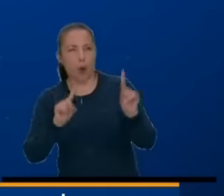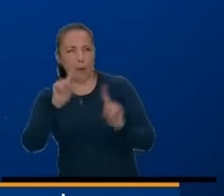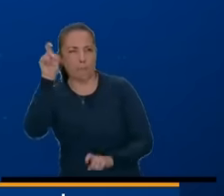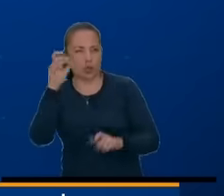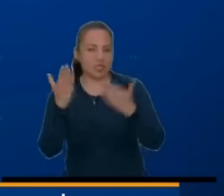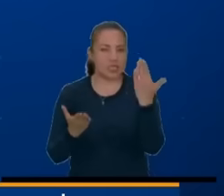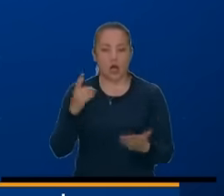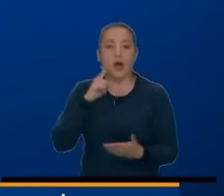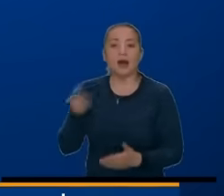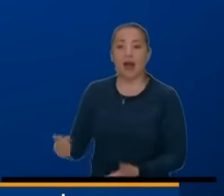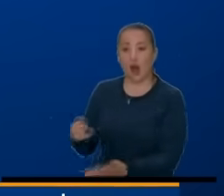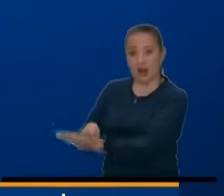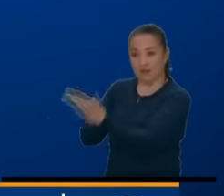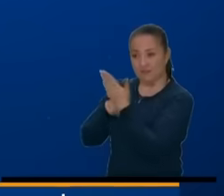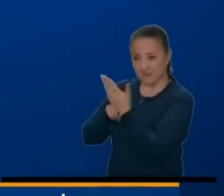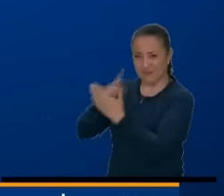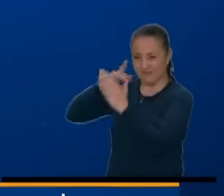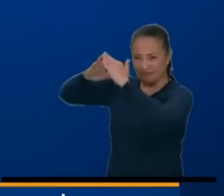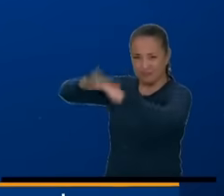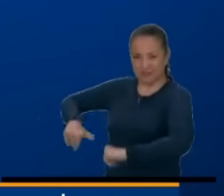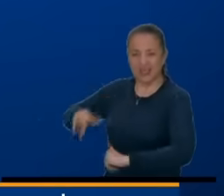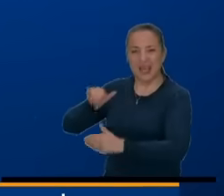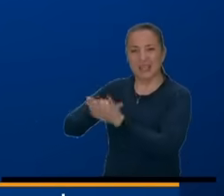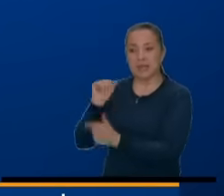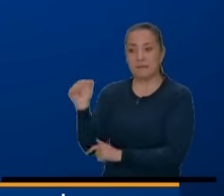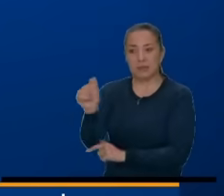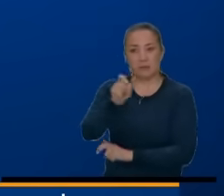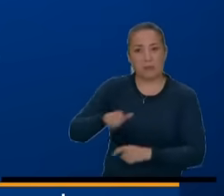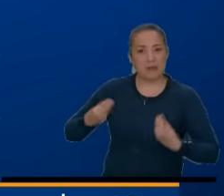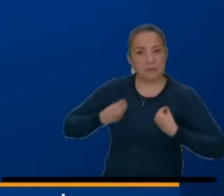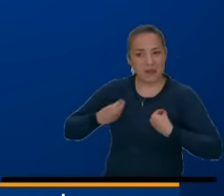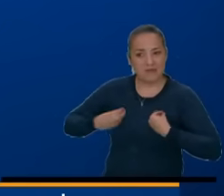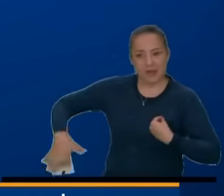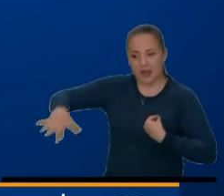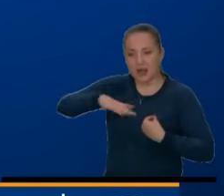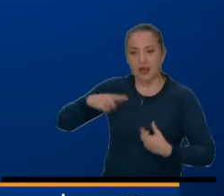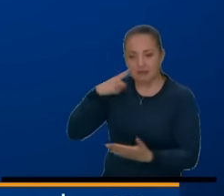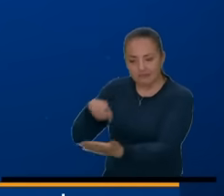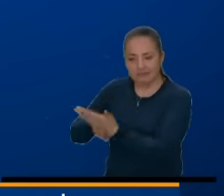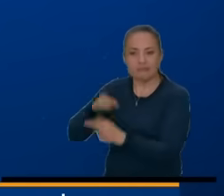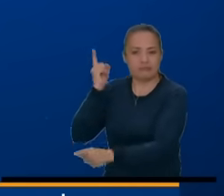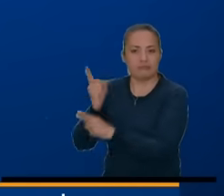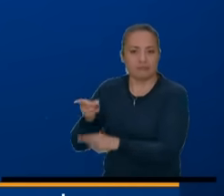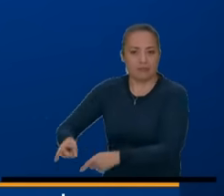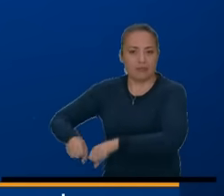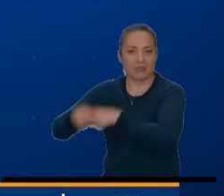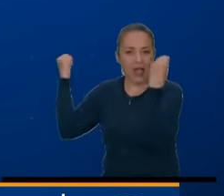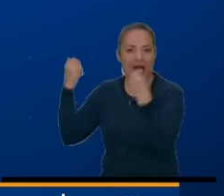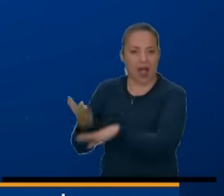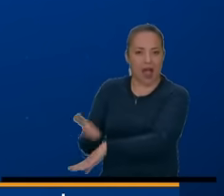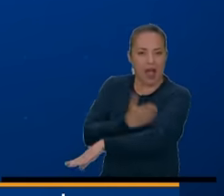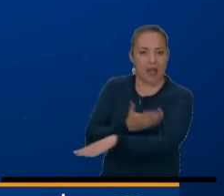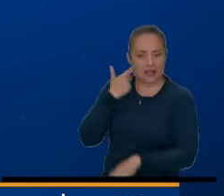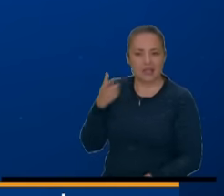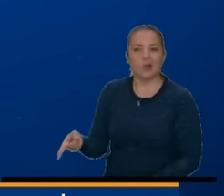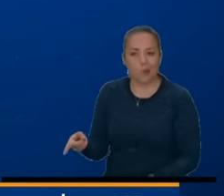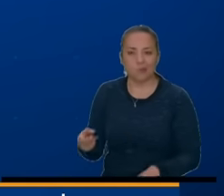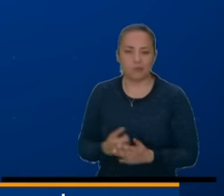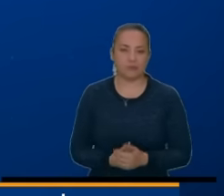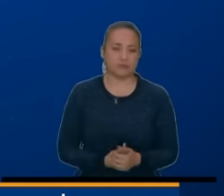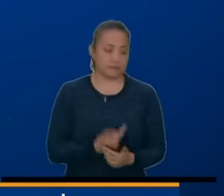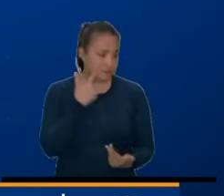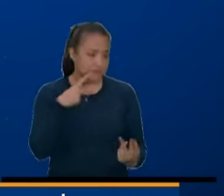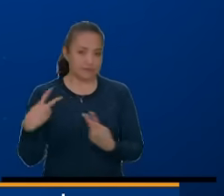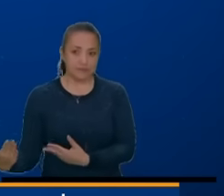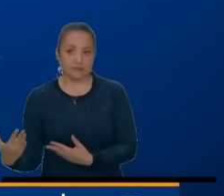un lado, estas imágenes reportadas por la comunidad que dan cuenta de los daños que ya presentaba la estructura. Juzguen ustedes. Y